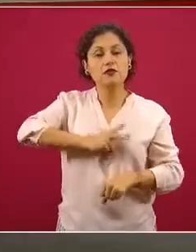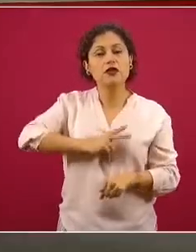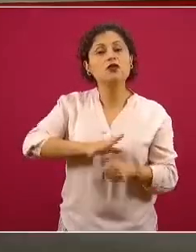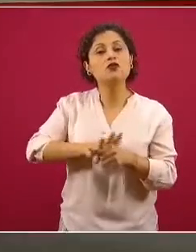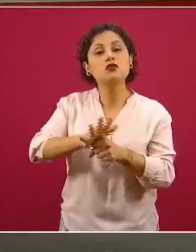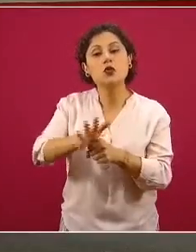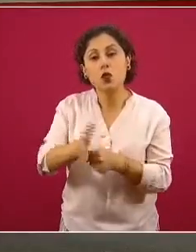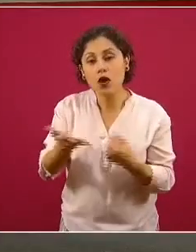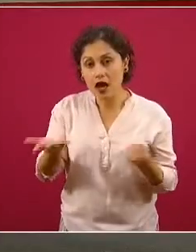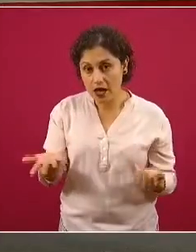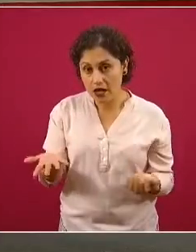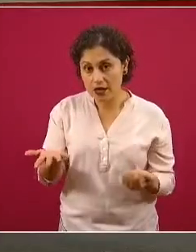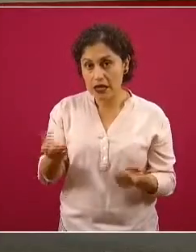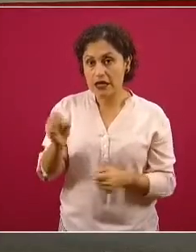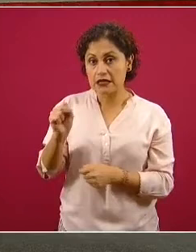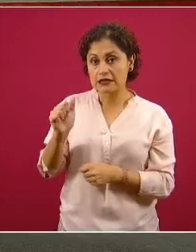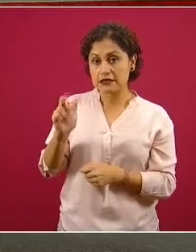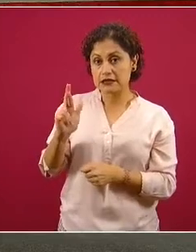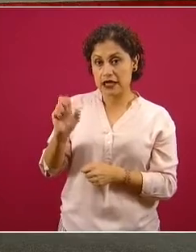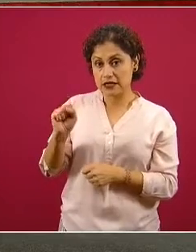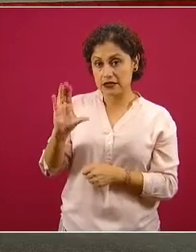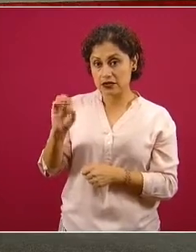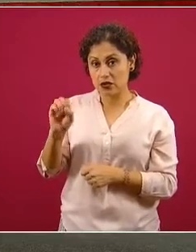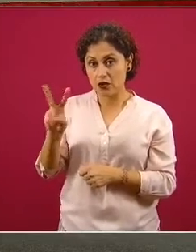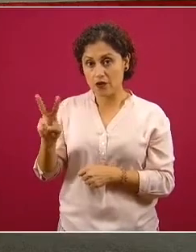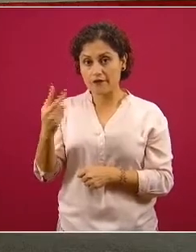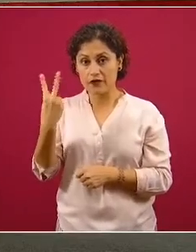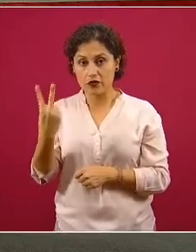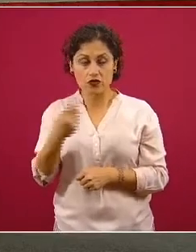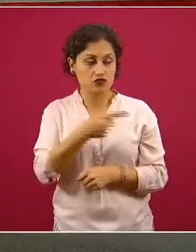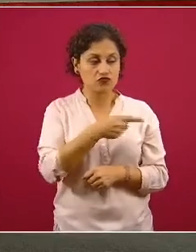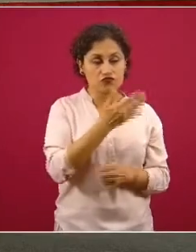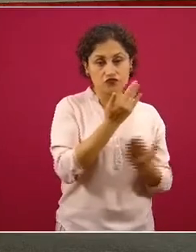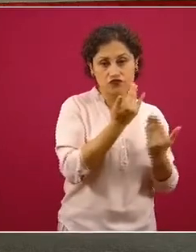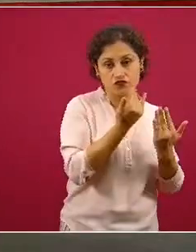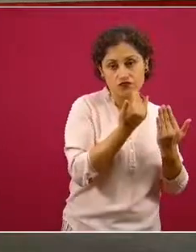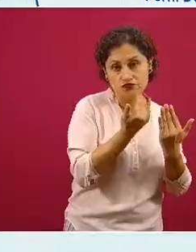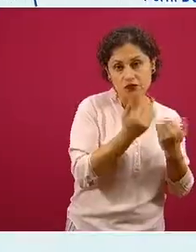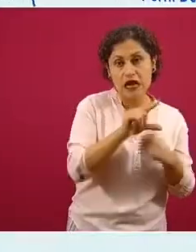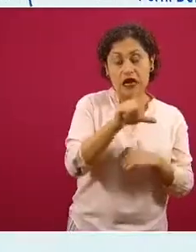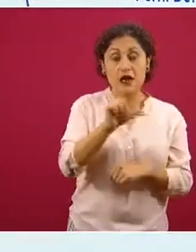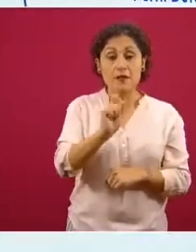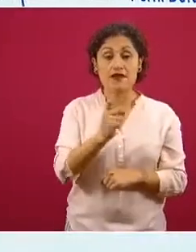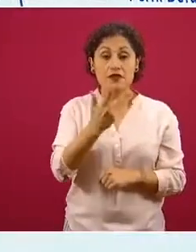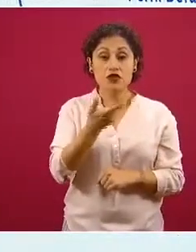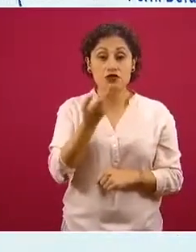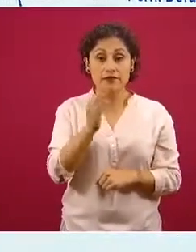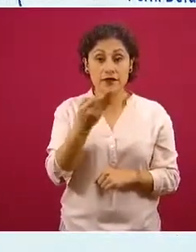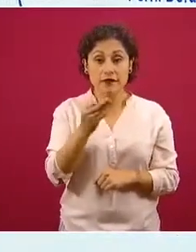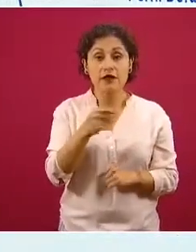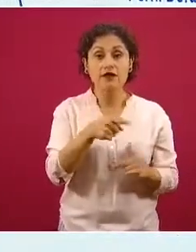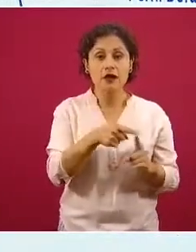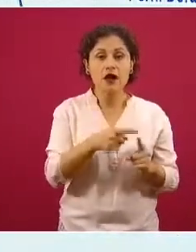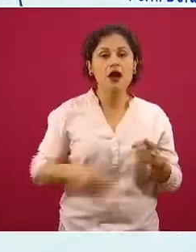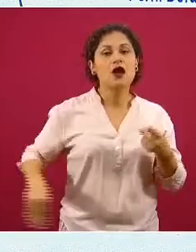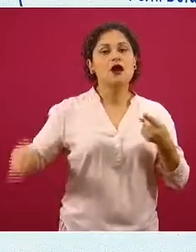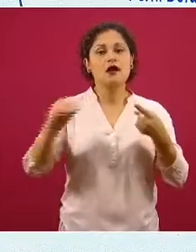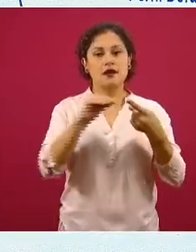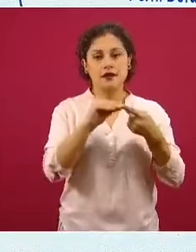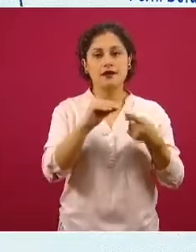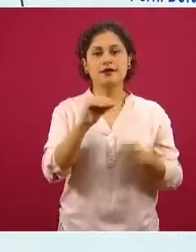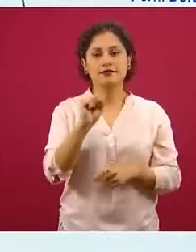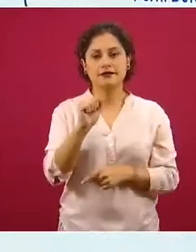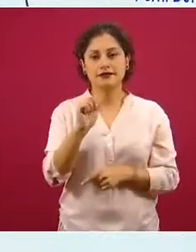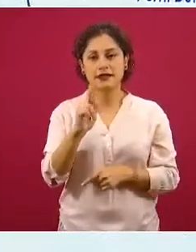no el virus SARS-CoV-2, y después del 28 de febrero ya empezaba a acompañar a los otros virus también el virus